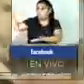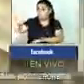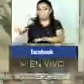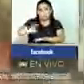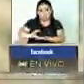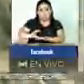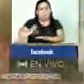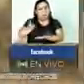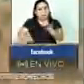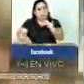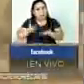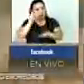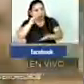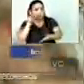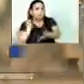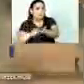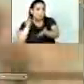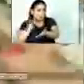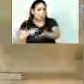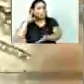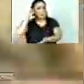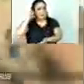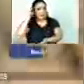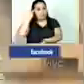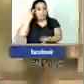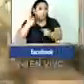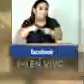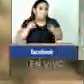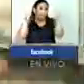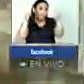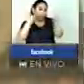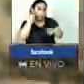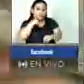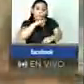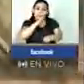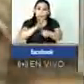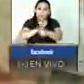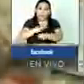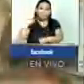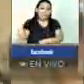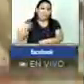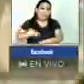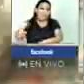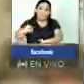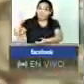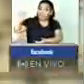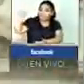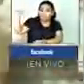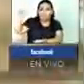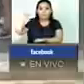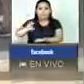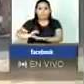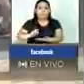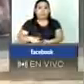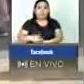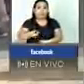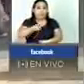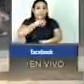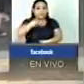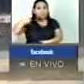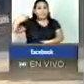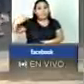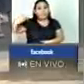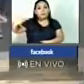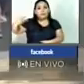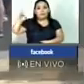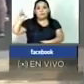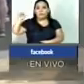requiere elevar los niveles de endeudamiento, dada la crisis, se ven en la obligación de acudir a esta opción. Christopher Cornejo,